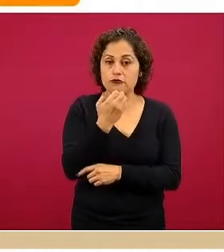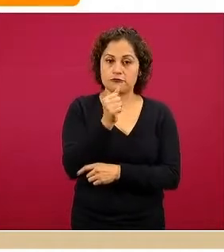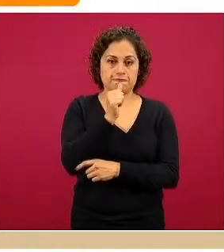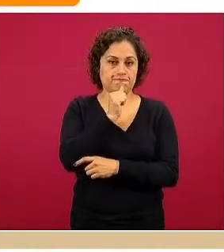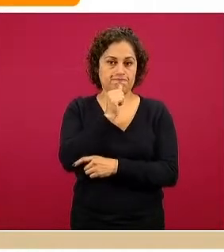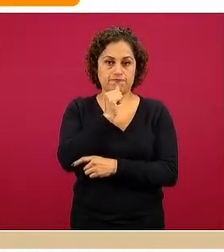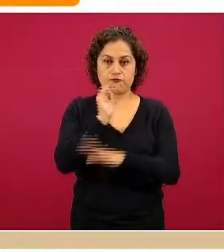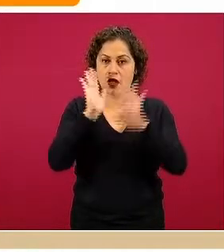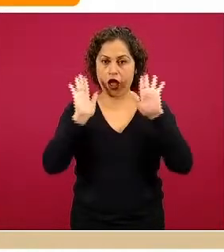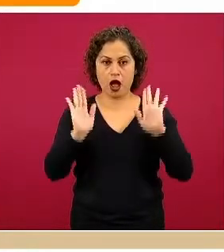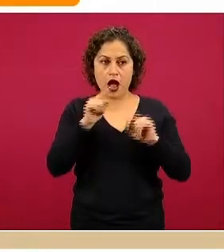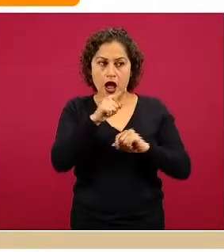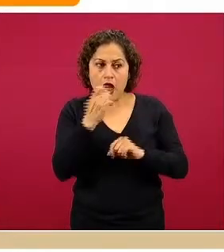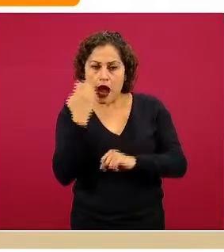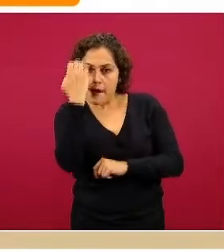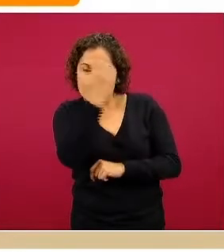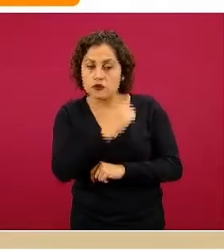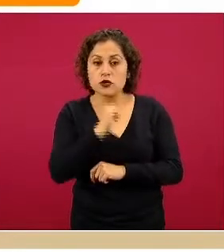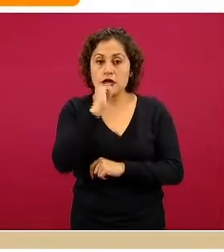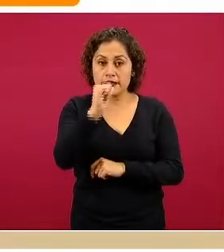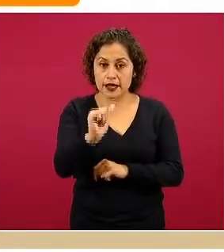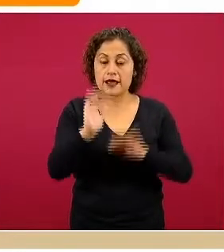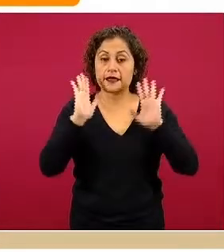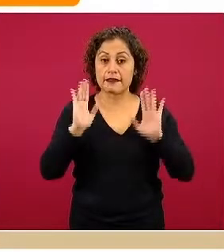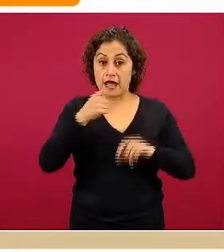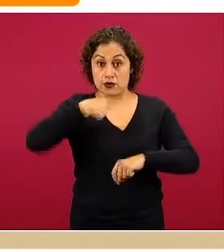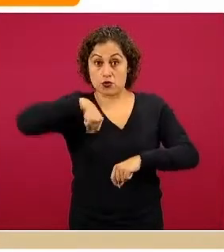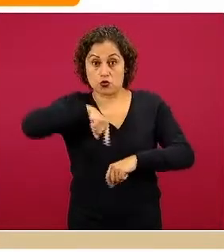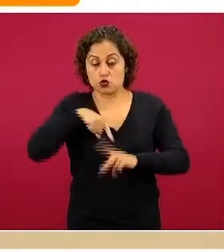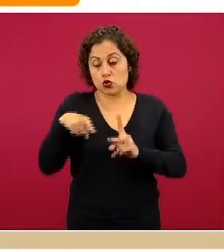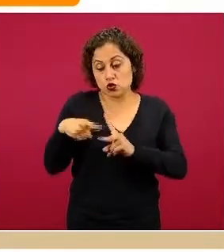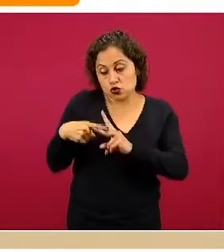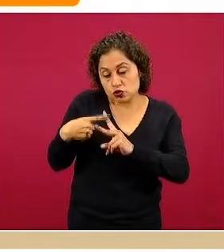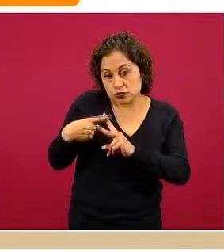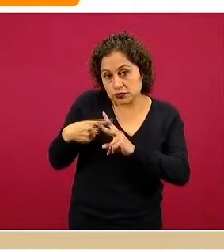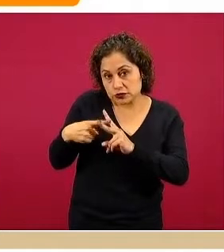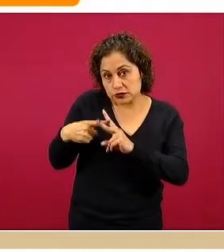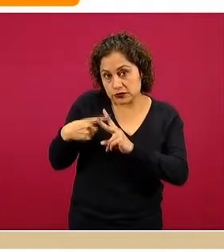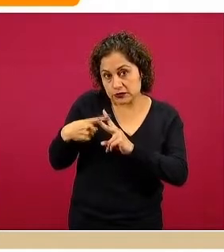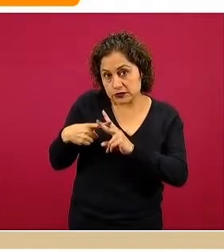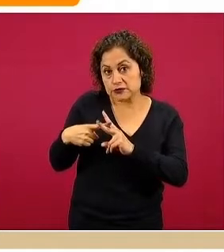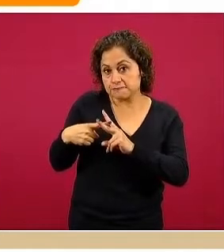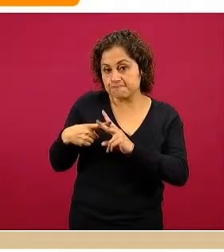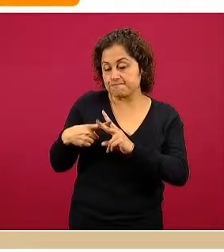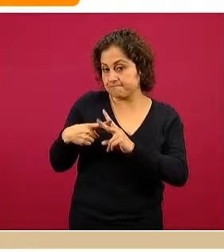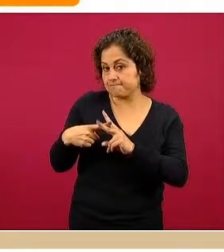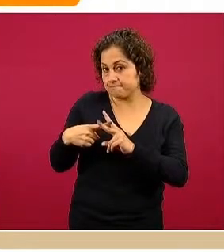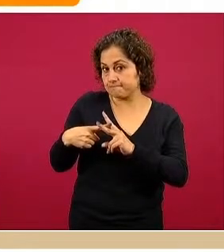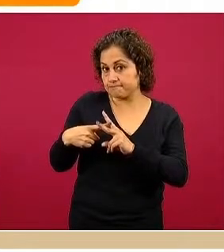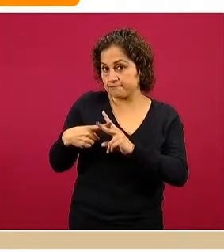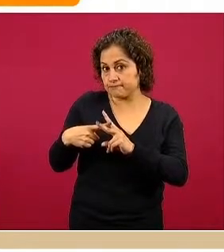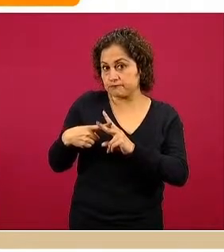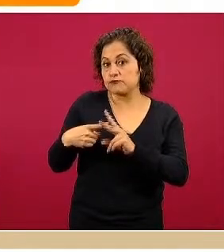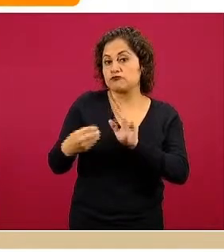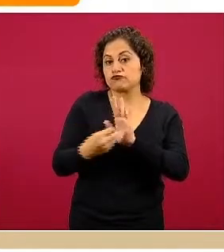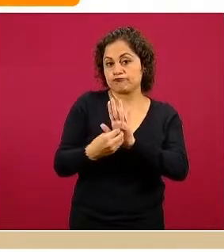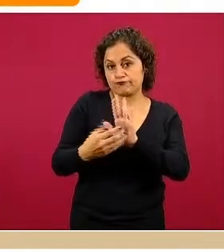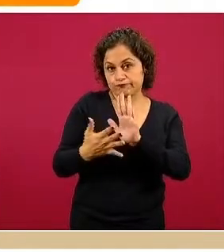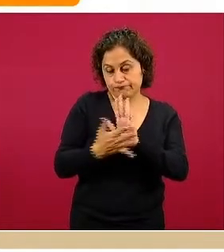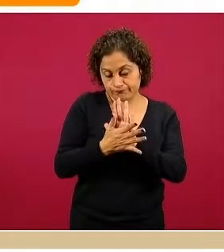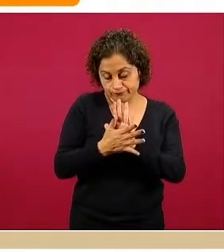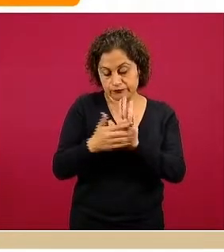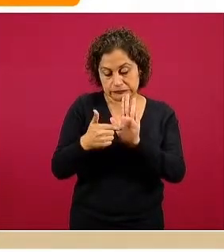muestra. Dentro de la vigilancia centinela que nosotros definimos, se puede tomar